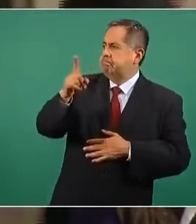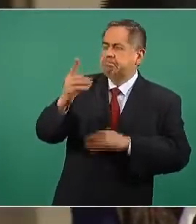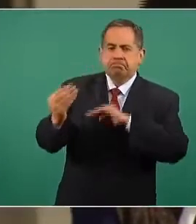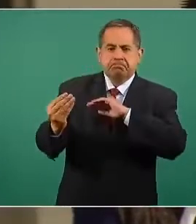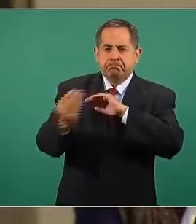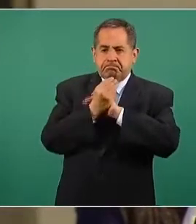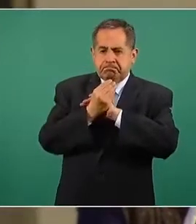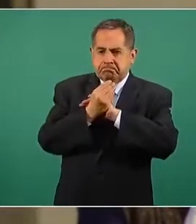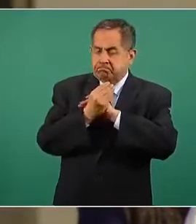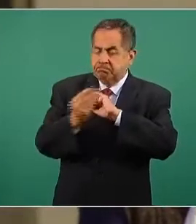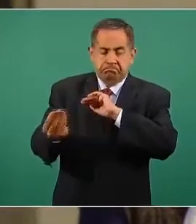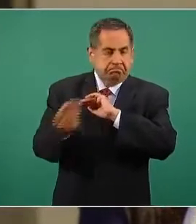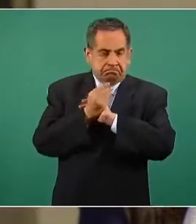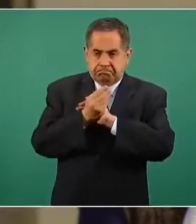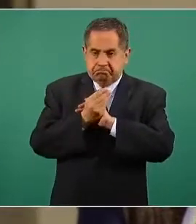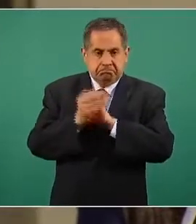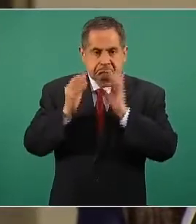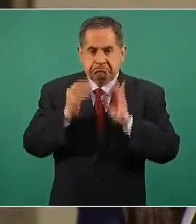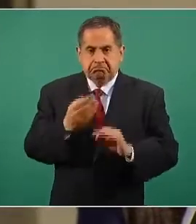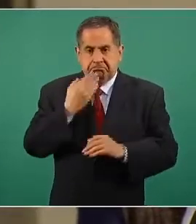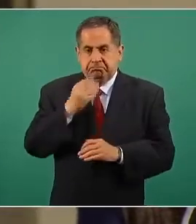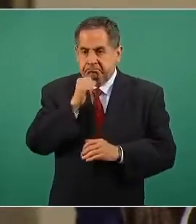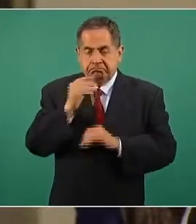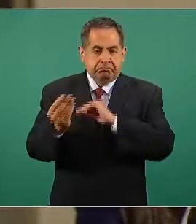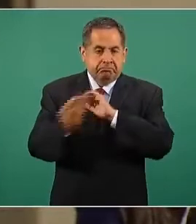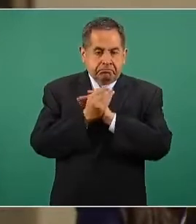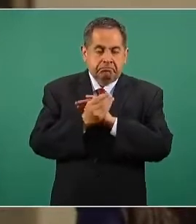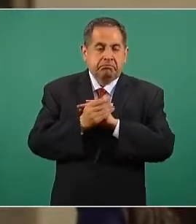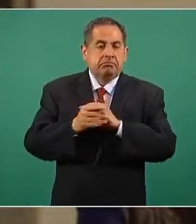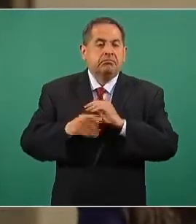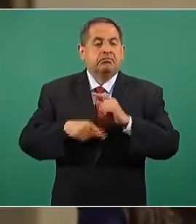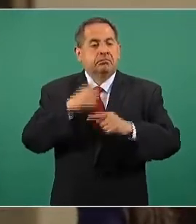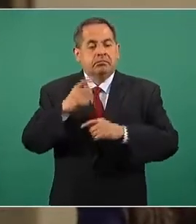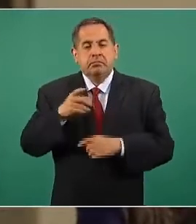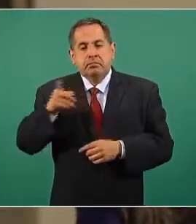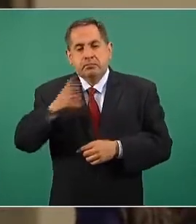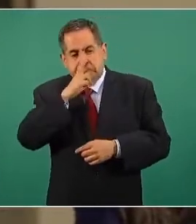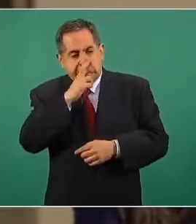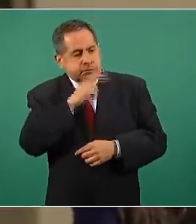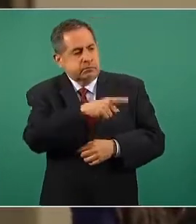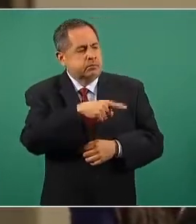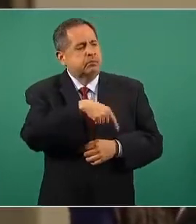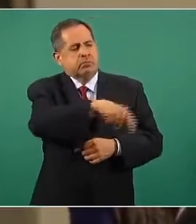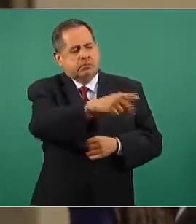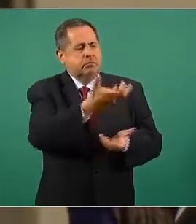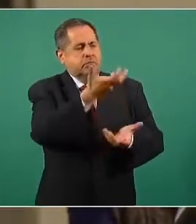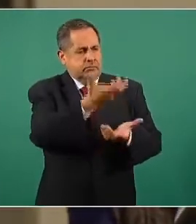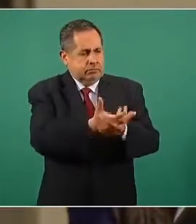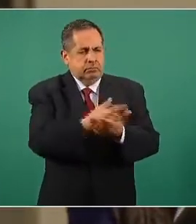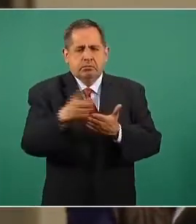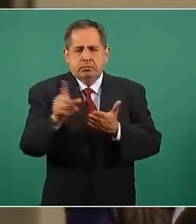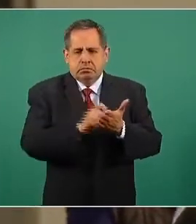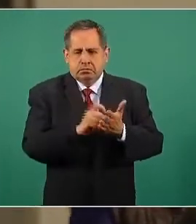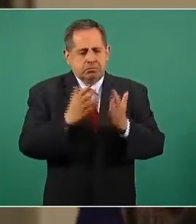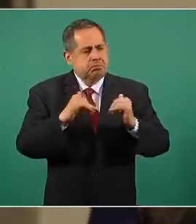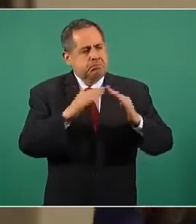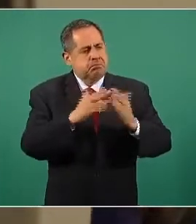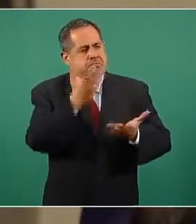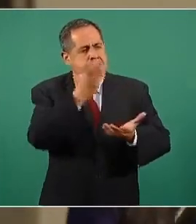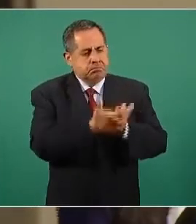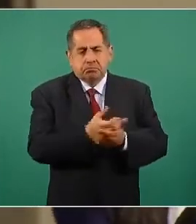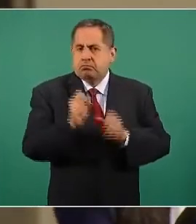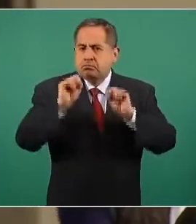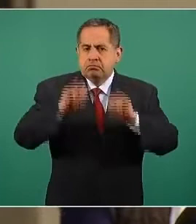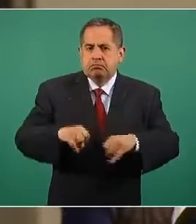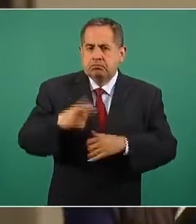atendida eficazmente. La respuesta que le dieron fue: vaya y descanse un mes en su casa. Sin